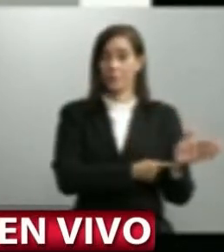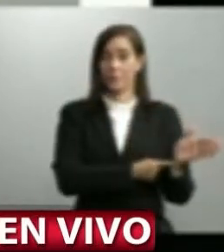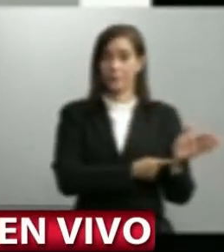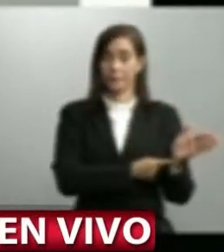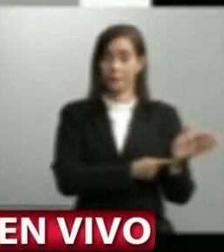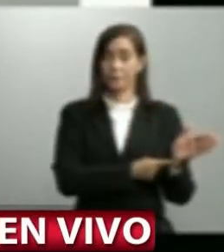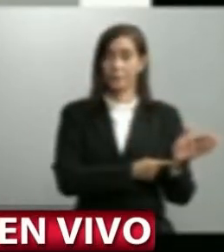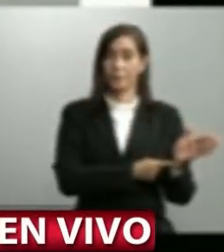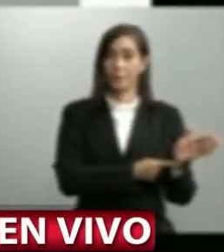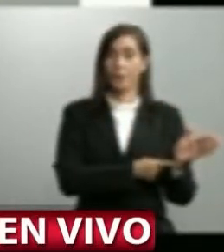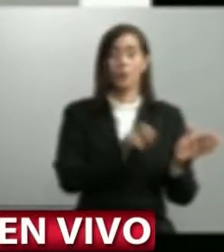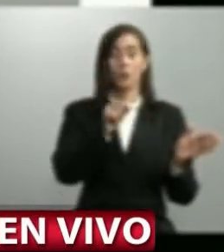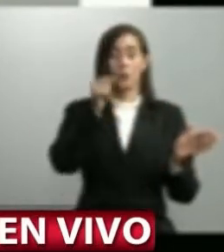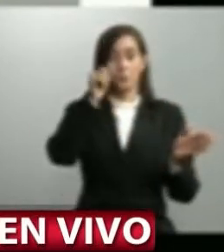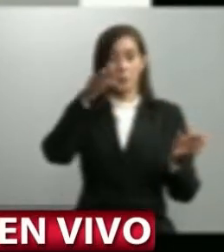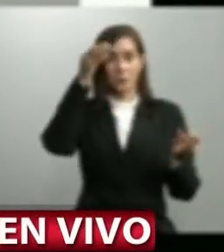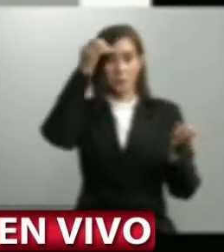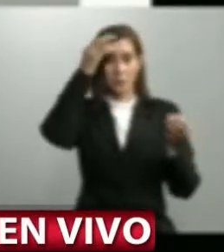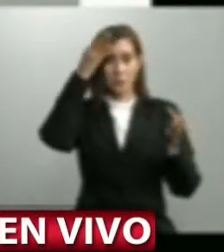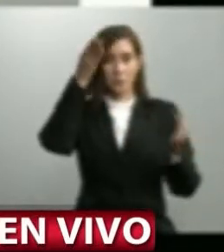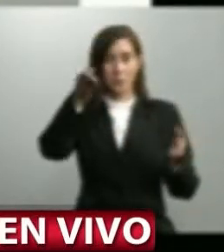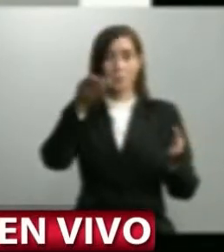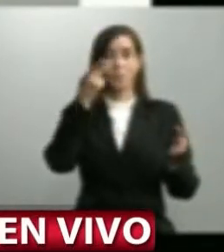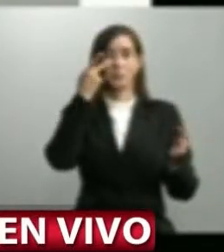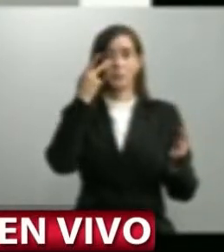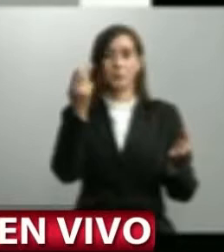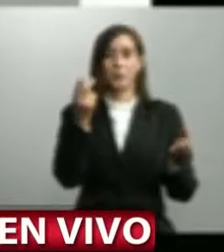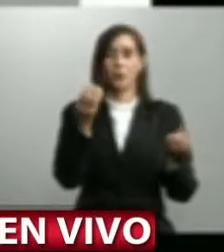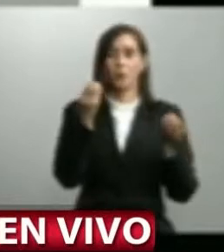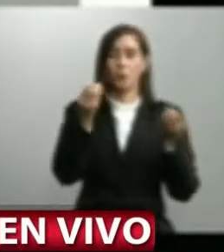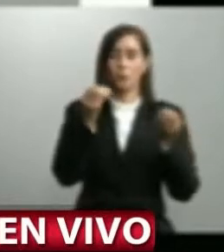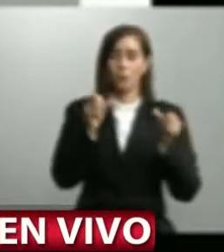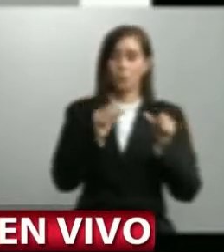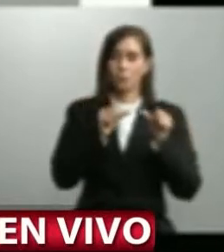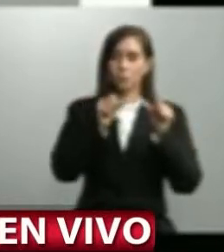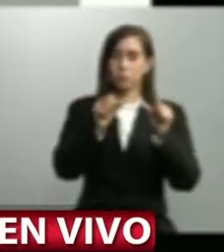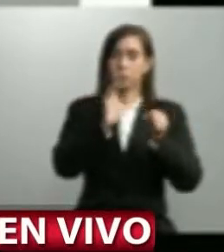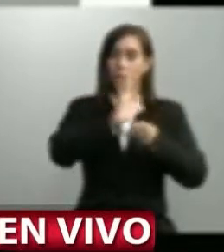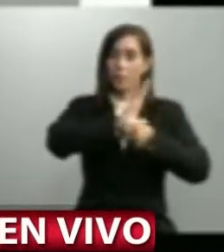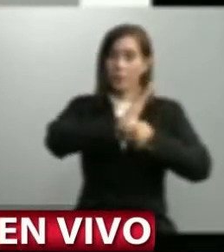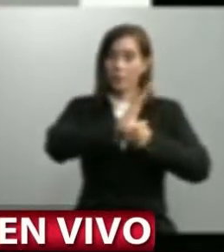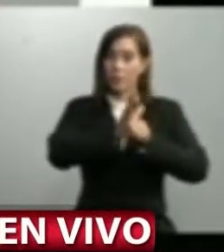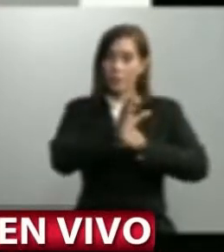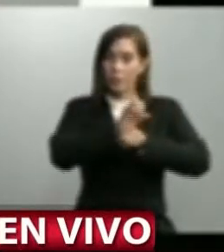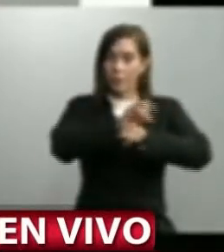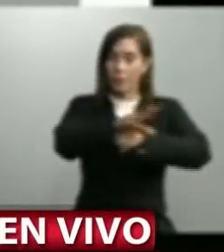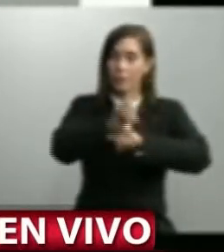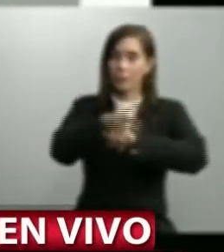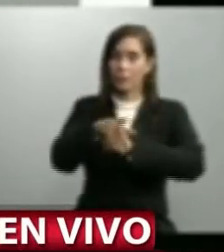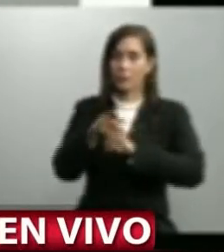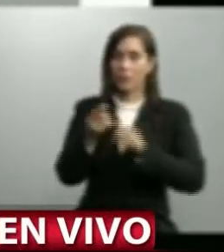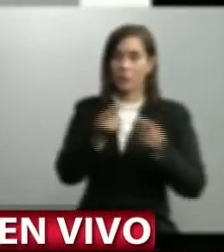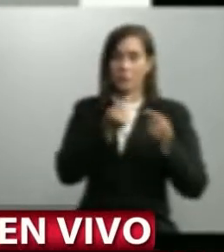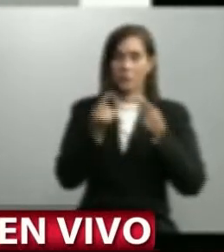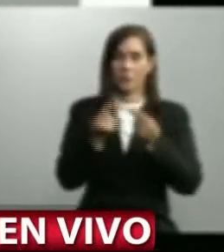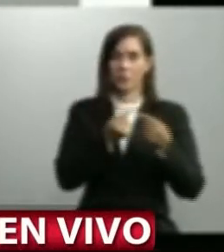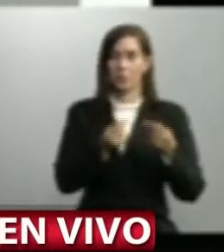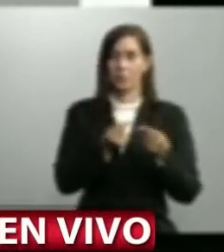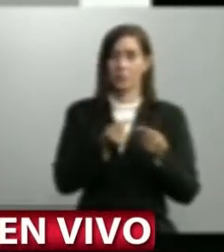ustedes una orientación del comportamiento que va teniendo la enfermedad,